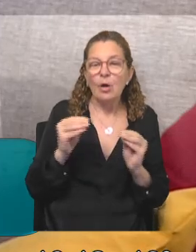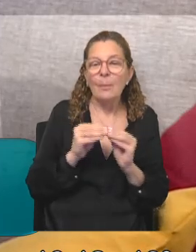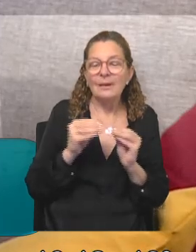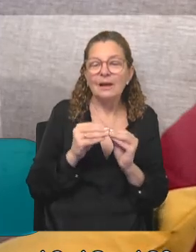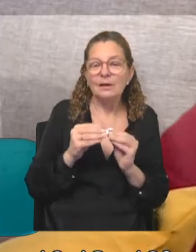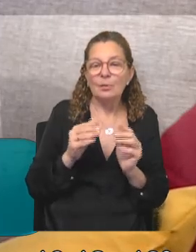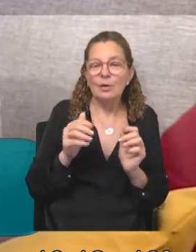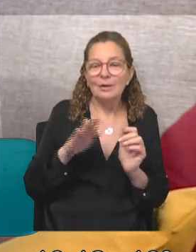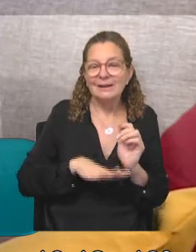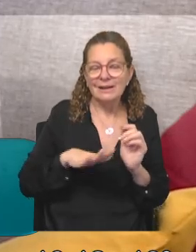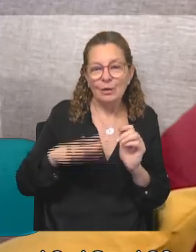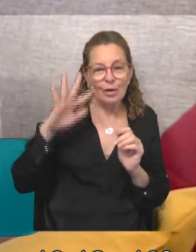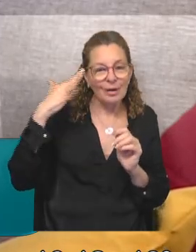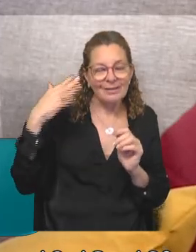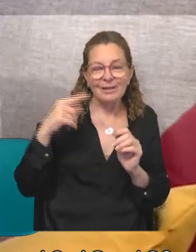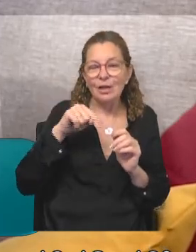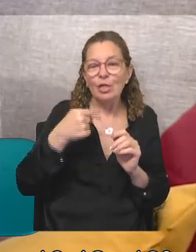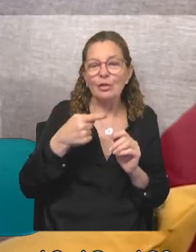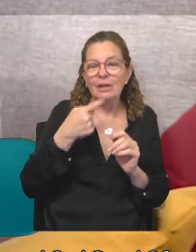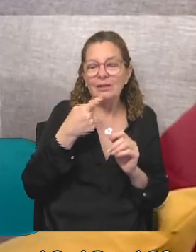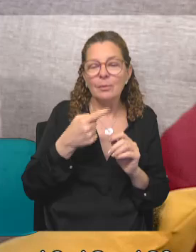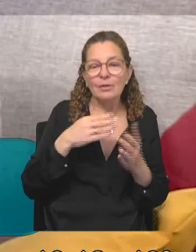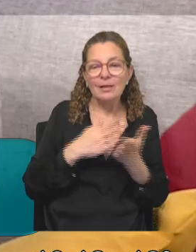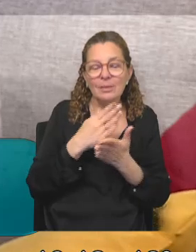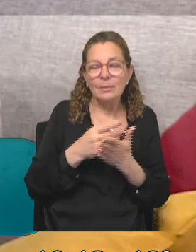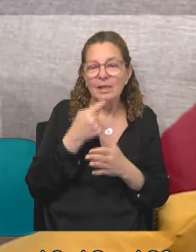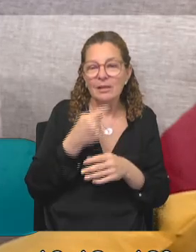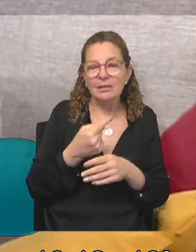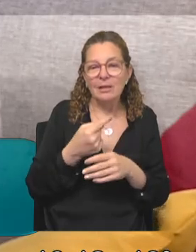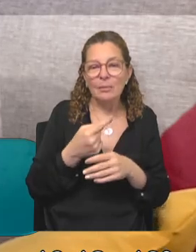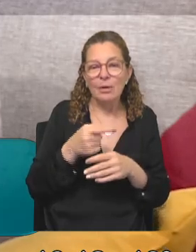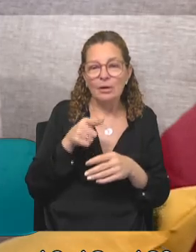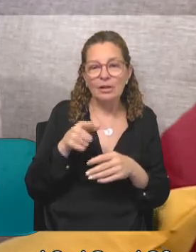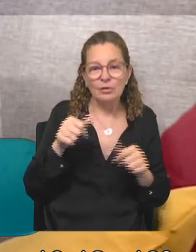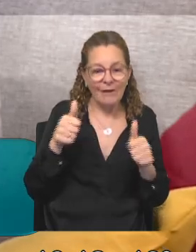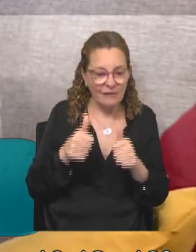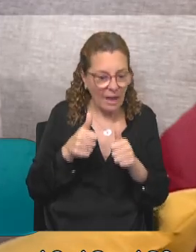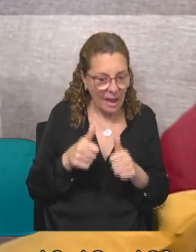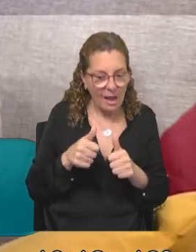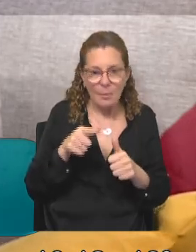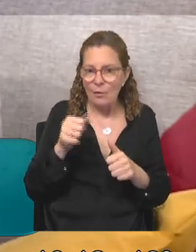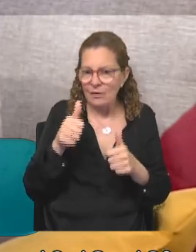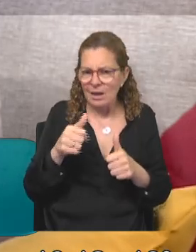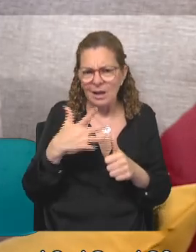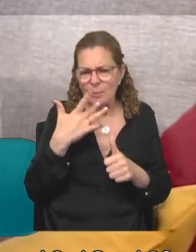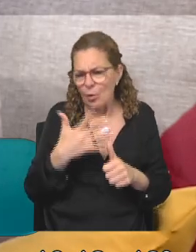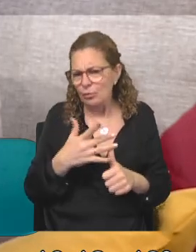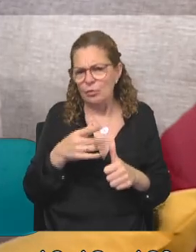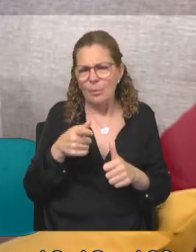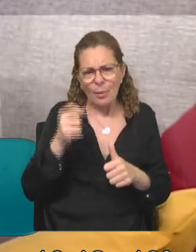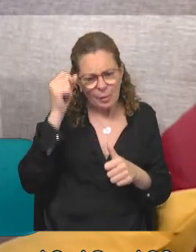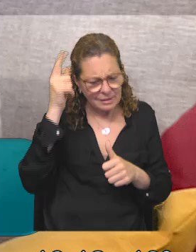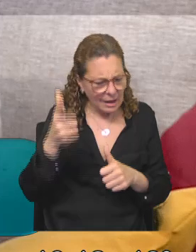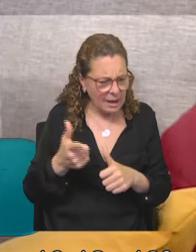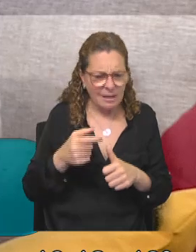nuestros adolescentes en un entorno en donde le repetimos constantemente que lo que hace está bien, que son espectaculares, que son muy